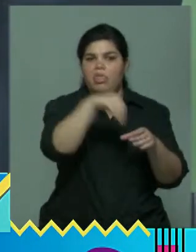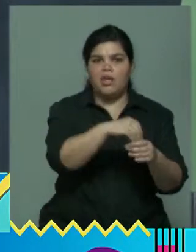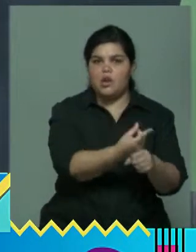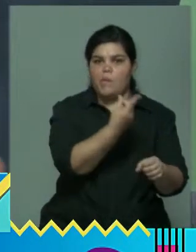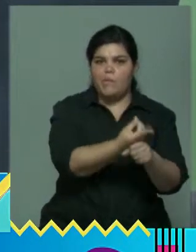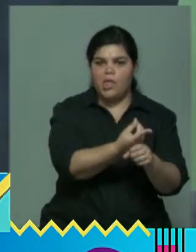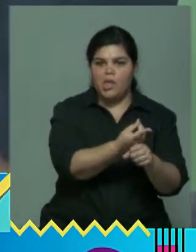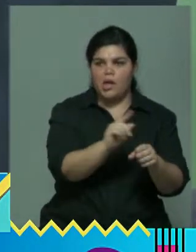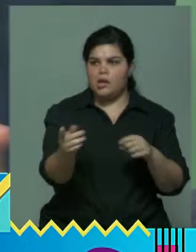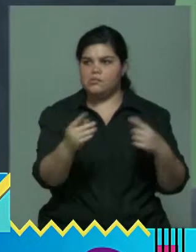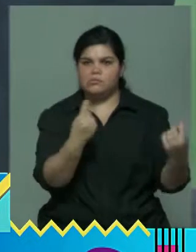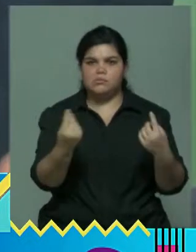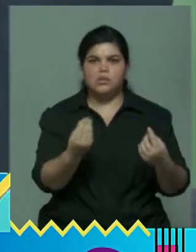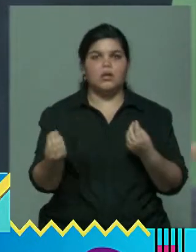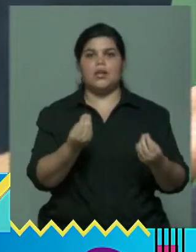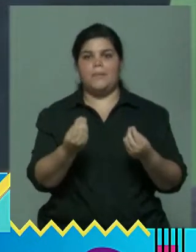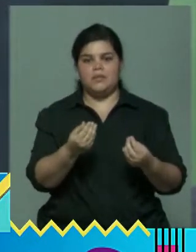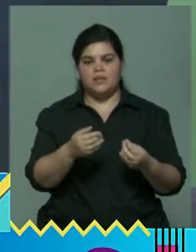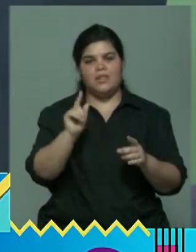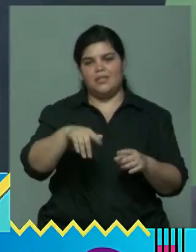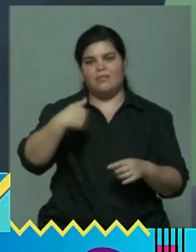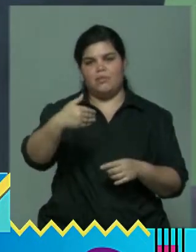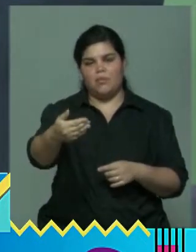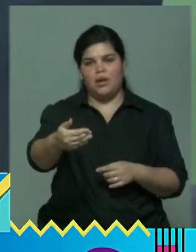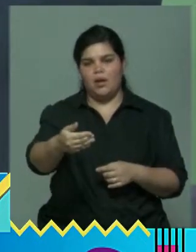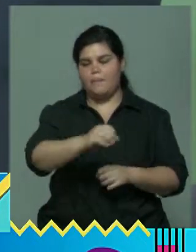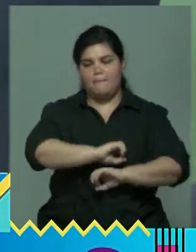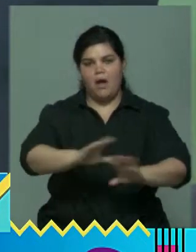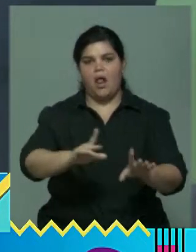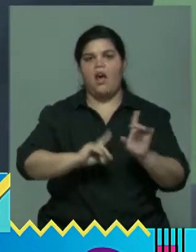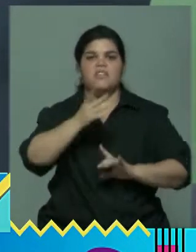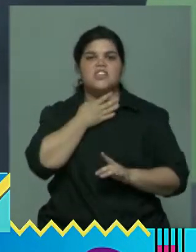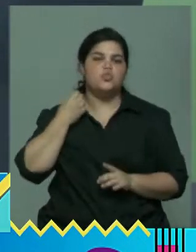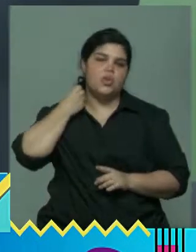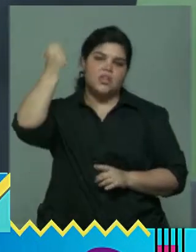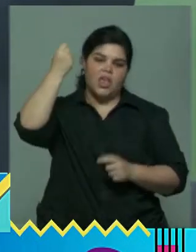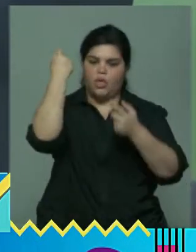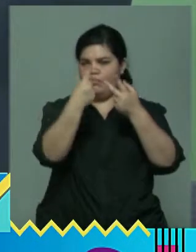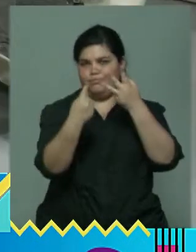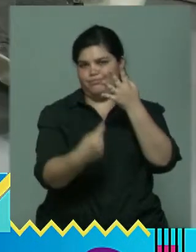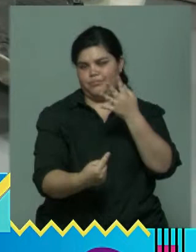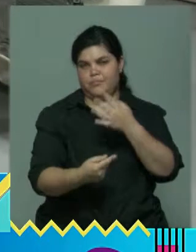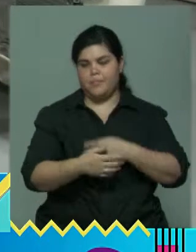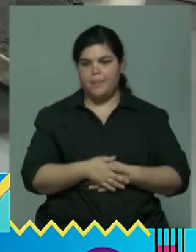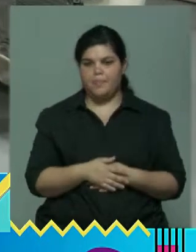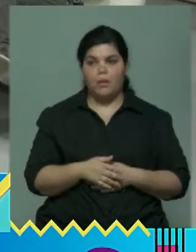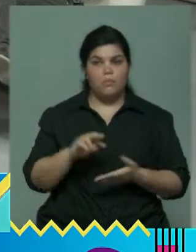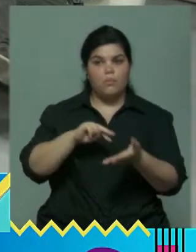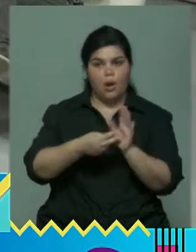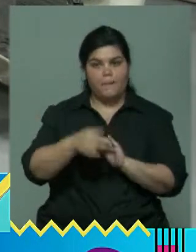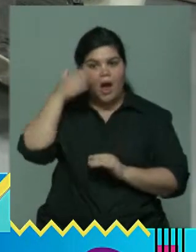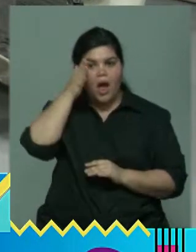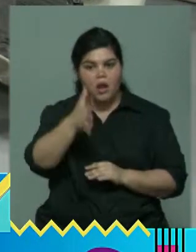persona, pasan después las tragedias que terminan pasando, que hablábamos del tema de los suicidios y demás. Claro, las consecuencias son muy graves. Si uno no construye